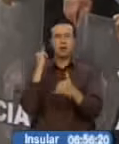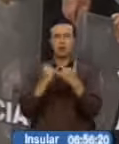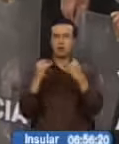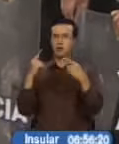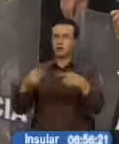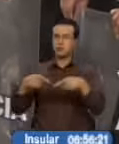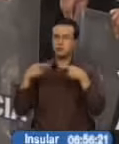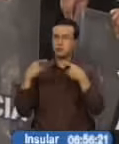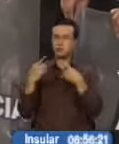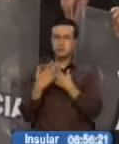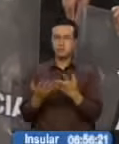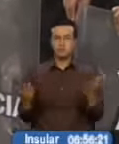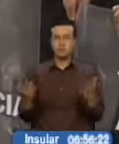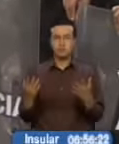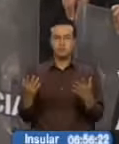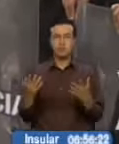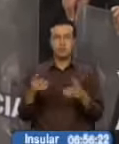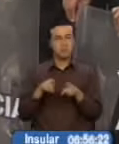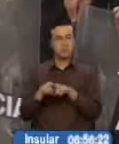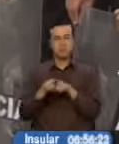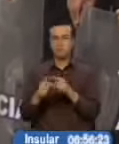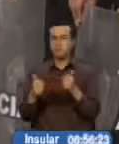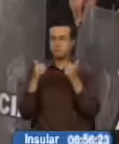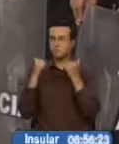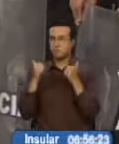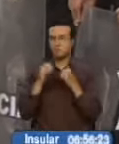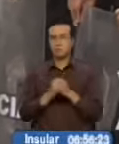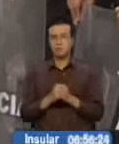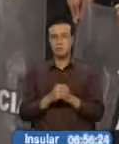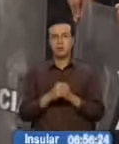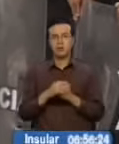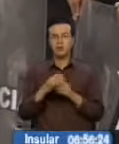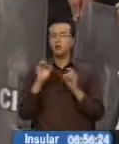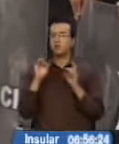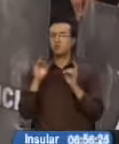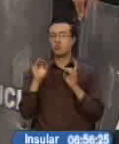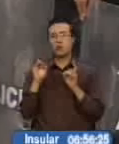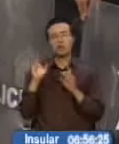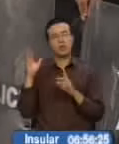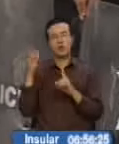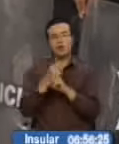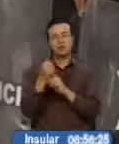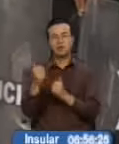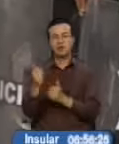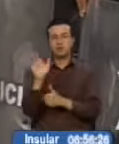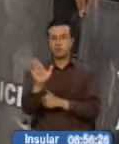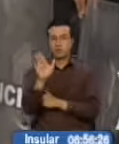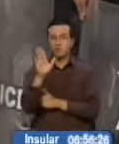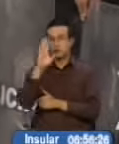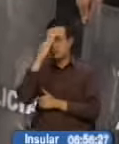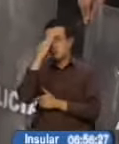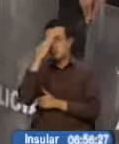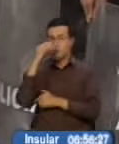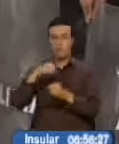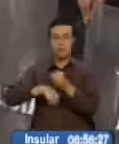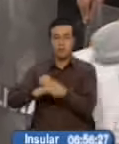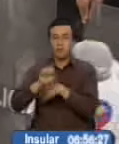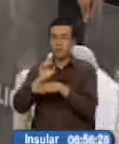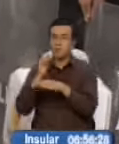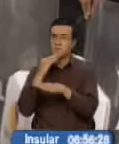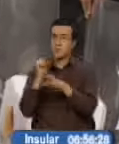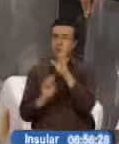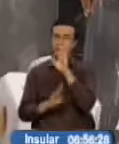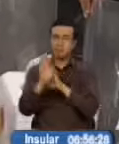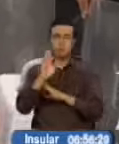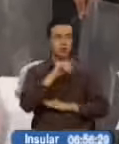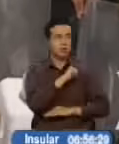verdaderamente que va a ser bien disputada. Le deseamos los mejores éxitos y sabemos que el fútbol ecuatoriano ha mejorado mucho. ¿Cómo va a